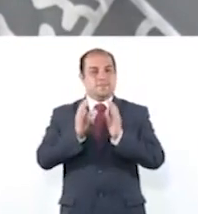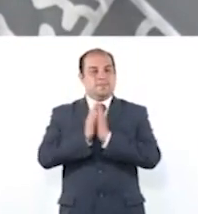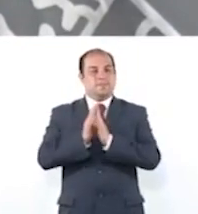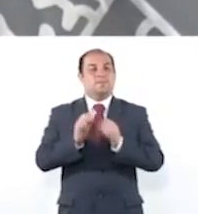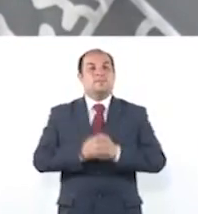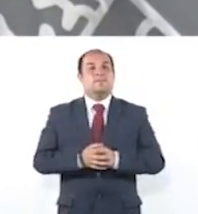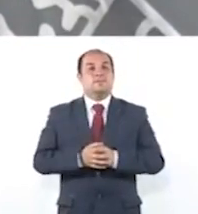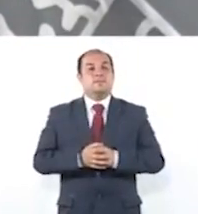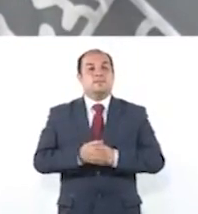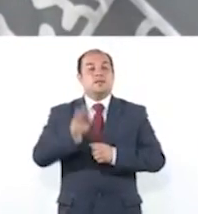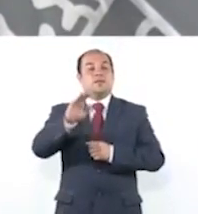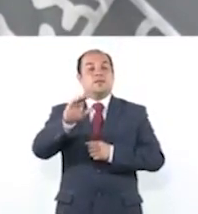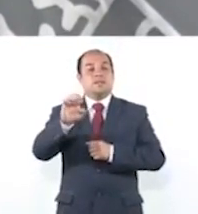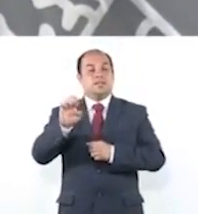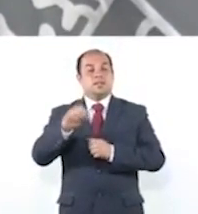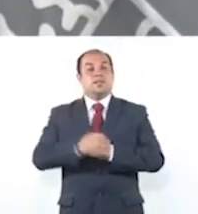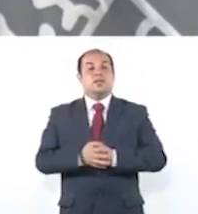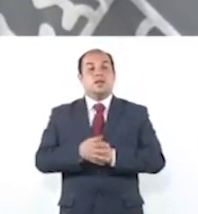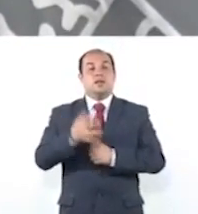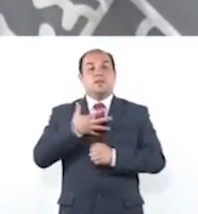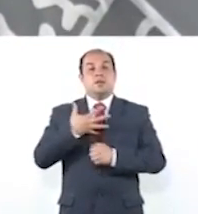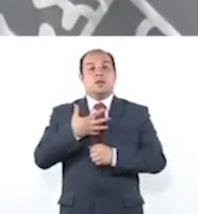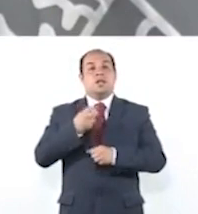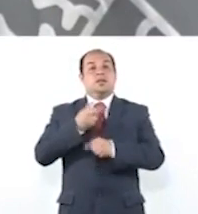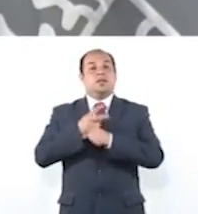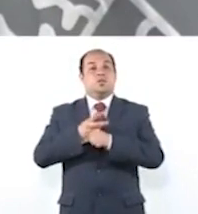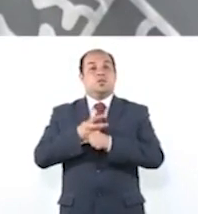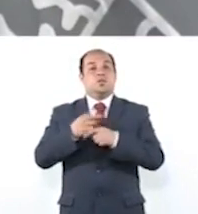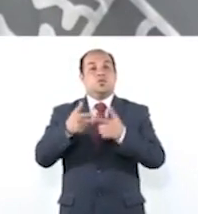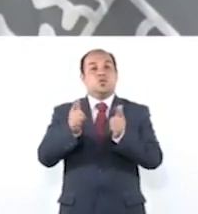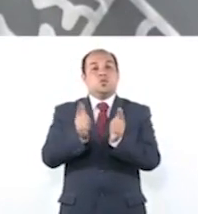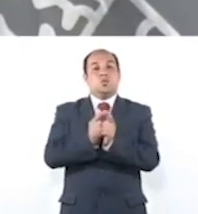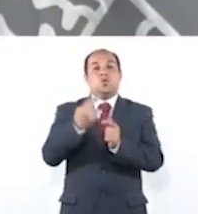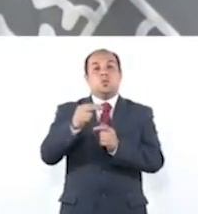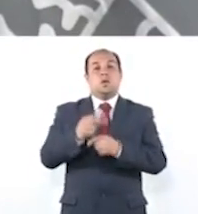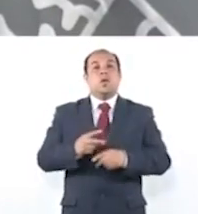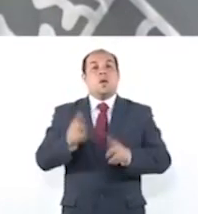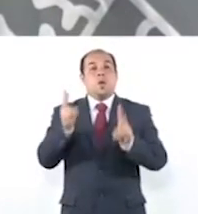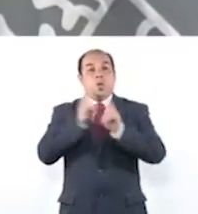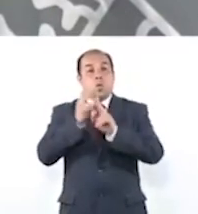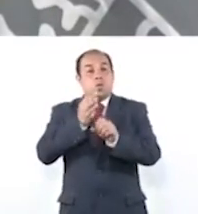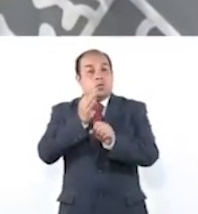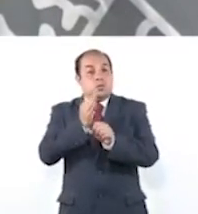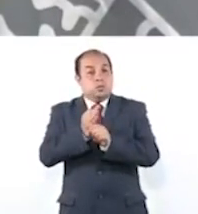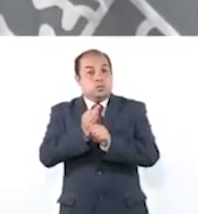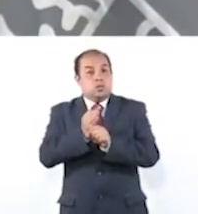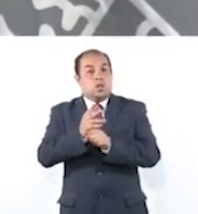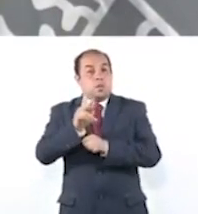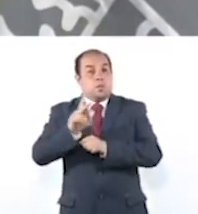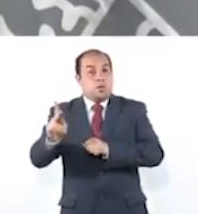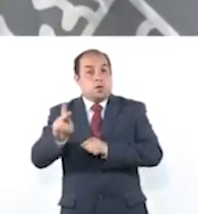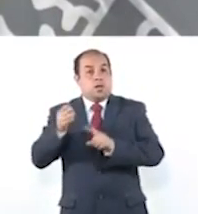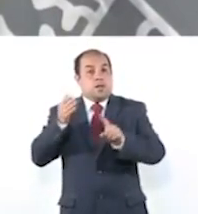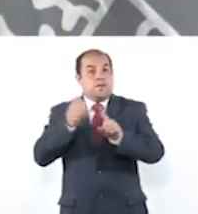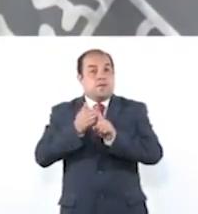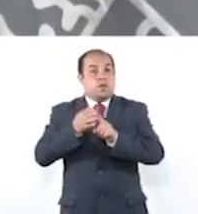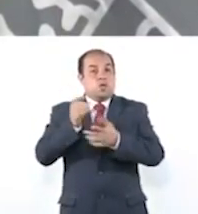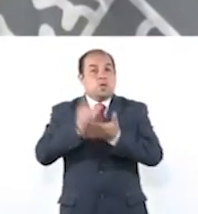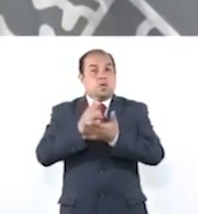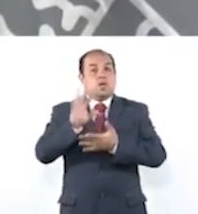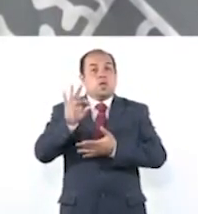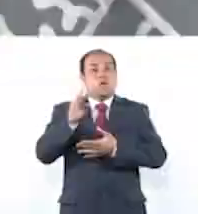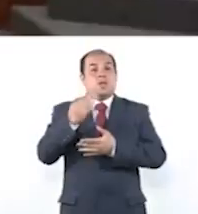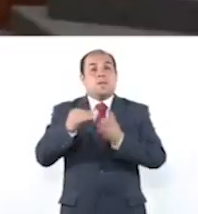El Fondo de Cultura lanzará una subcolección llamada Vientitos del Pueblo, destinada exclusivamente, con tirajes de